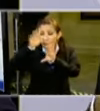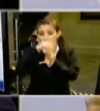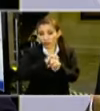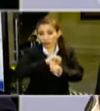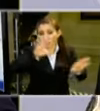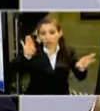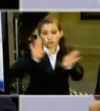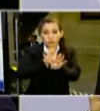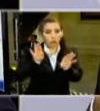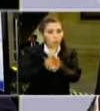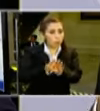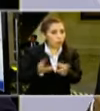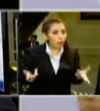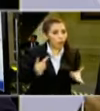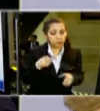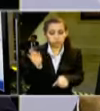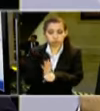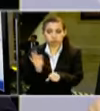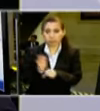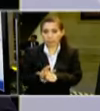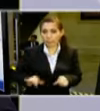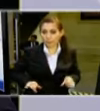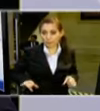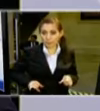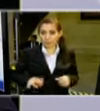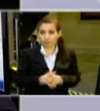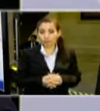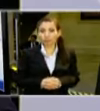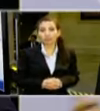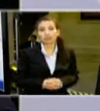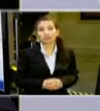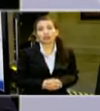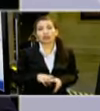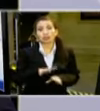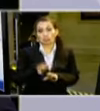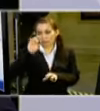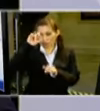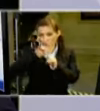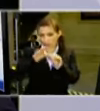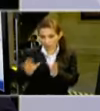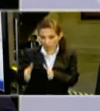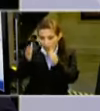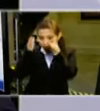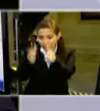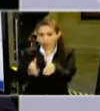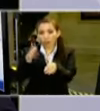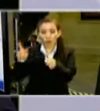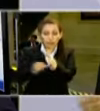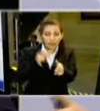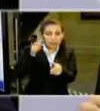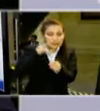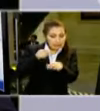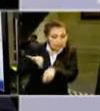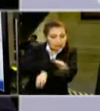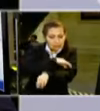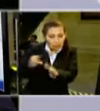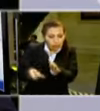de cómo vamos a defender nuestros intereses. En cuanto a Europa, el rediseño del tratado es más que